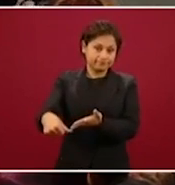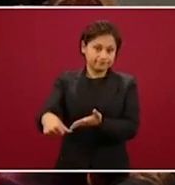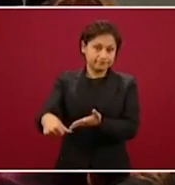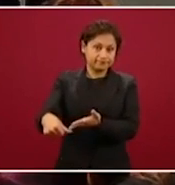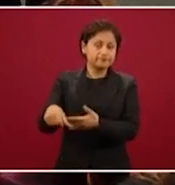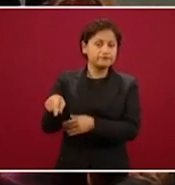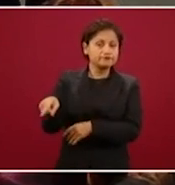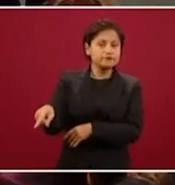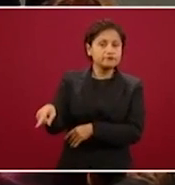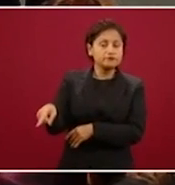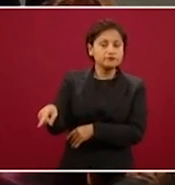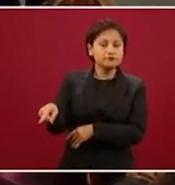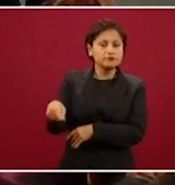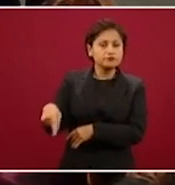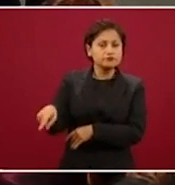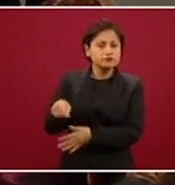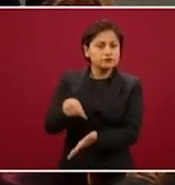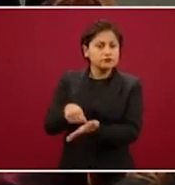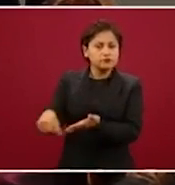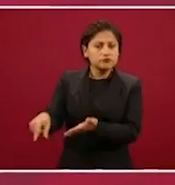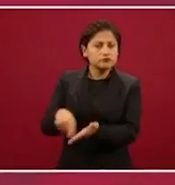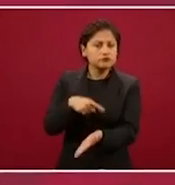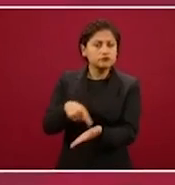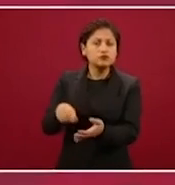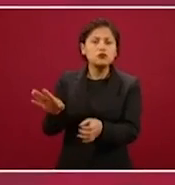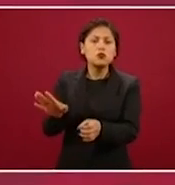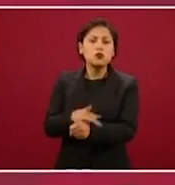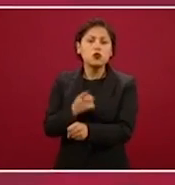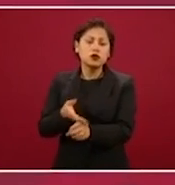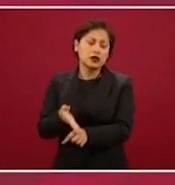porque se demostró